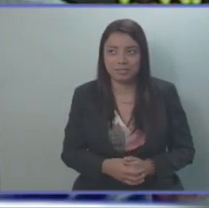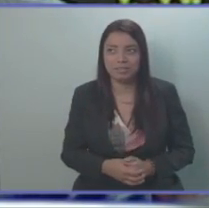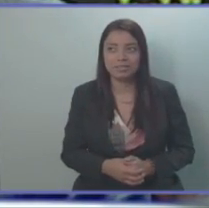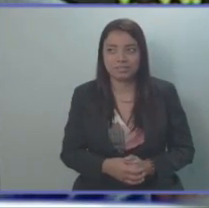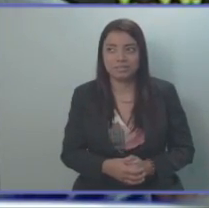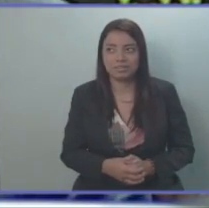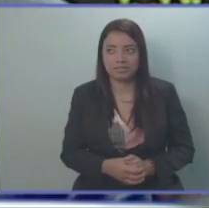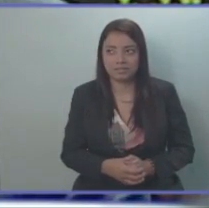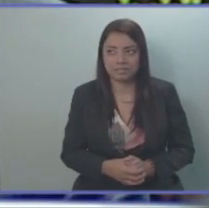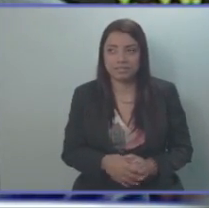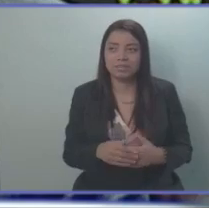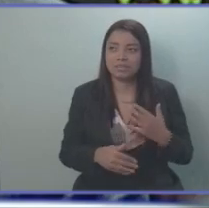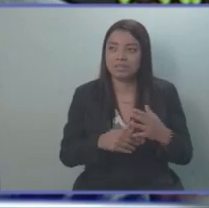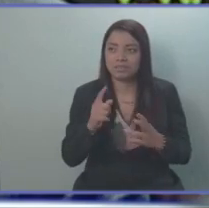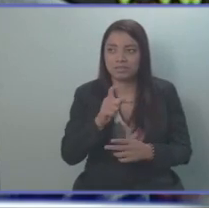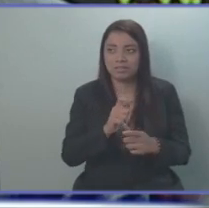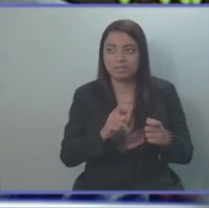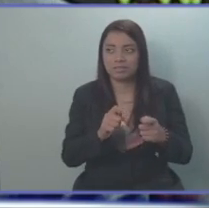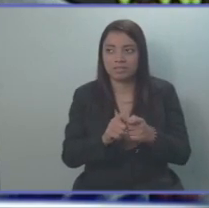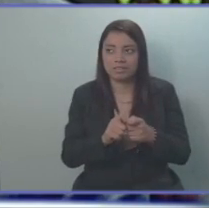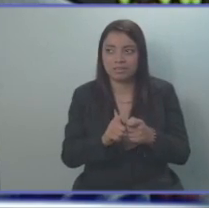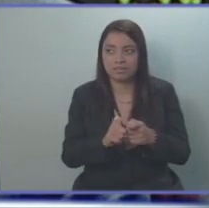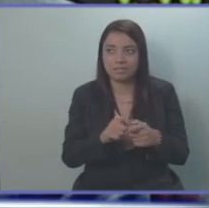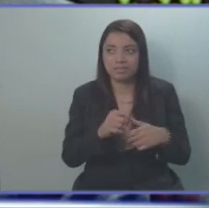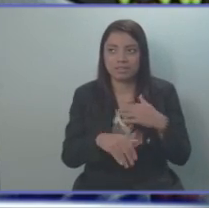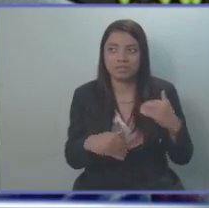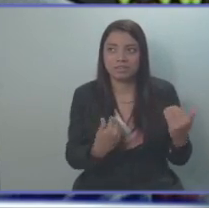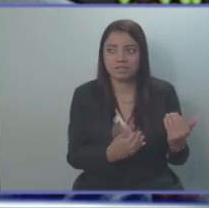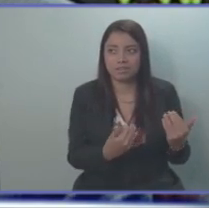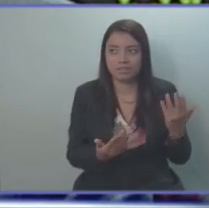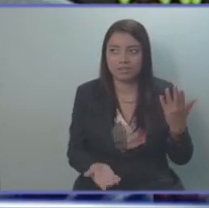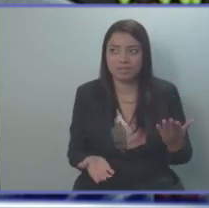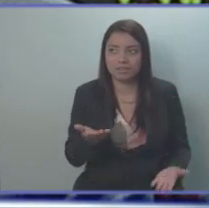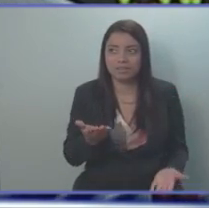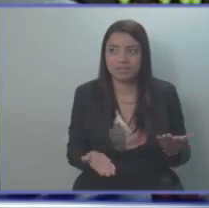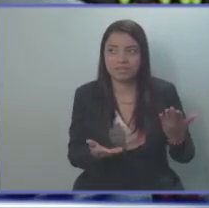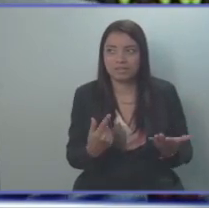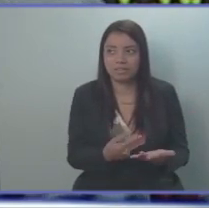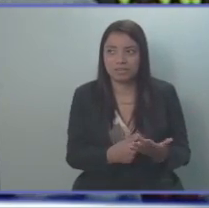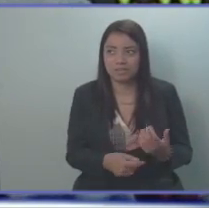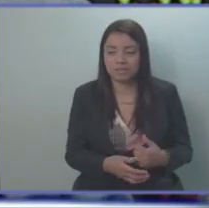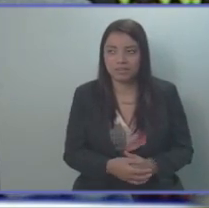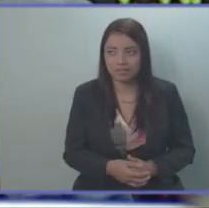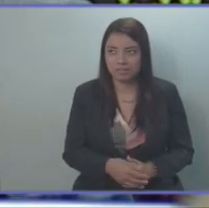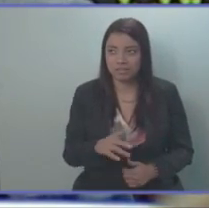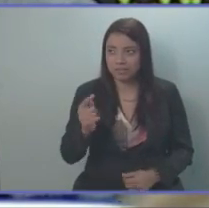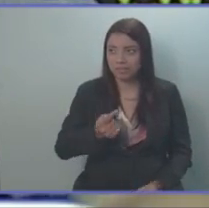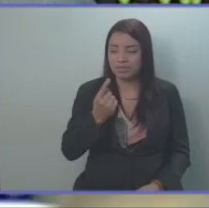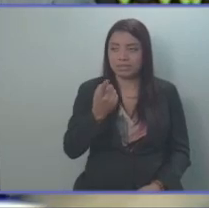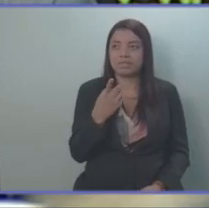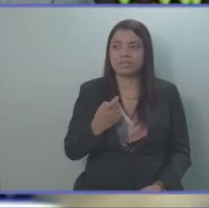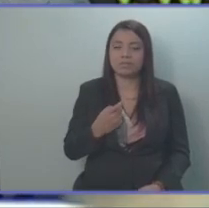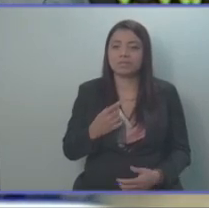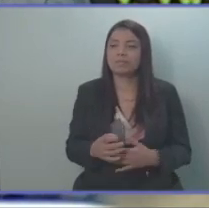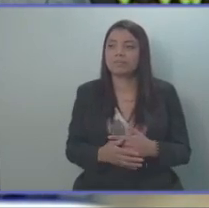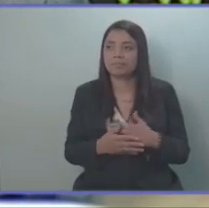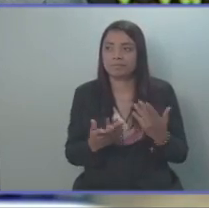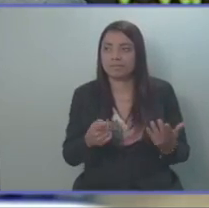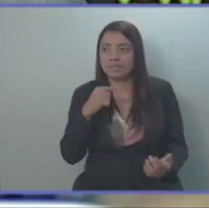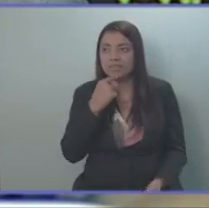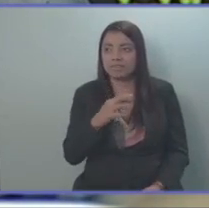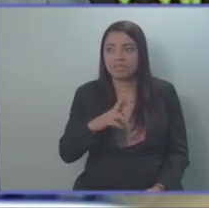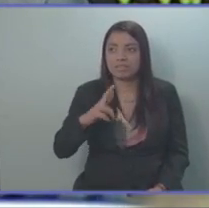mucha inexactitud. Yo quizás tal vez tomar el tema porque me han preguntado, ¿y quién tendrá la